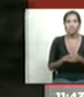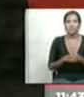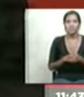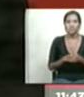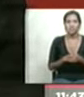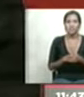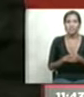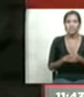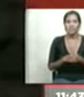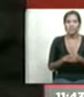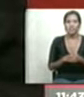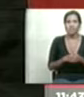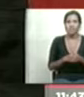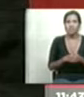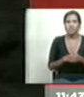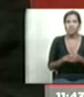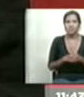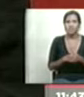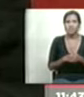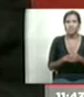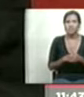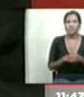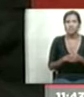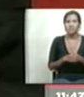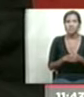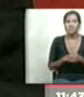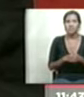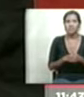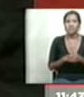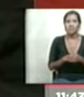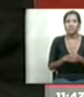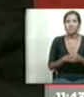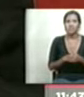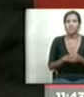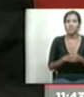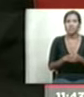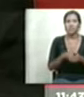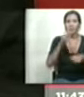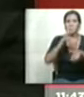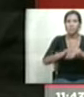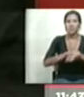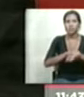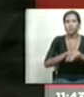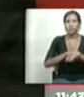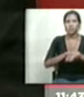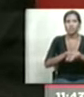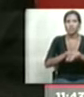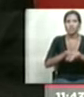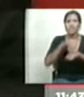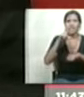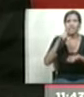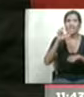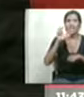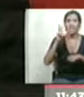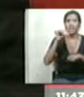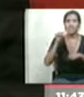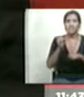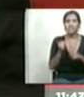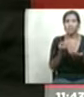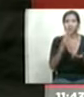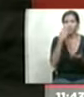Moreno, y el verificador de distribución, se llama Levis Hernández por estar incluso